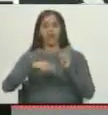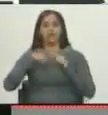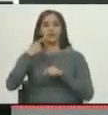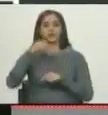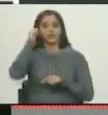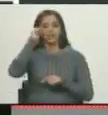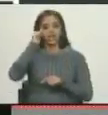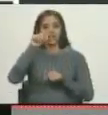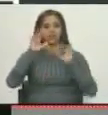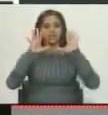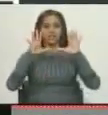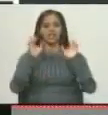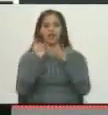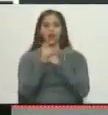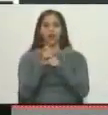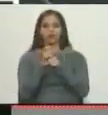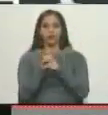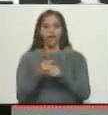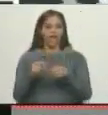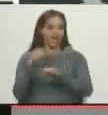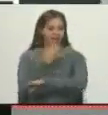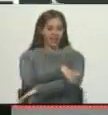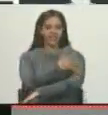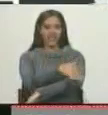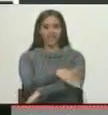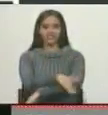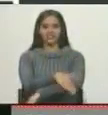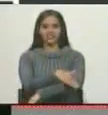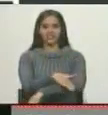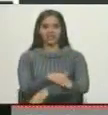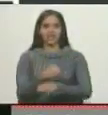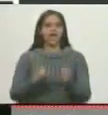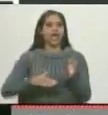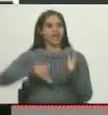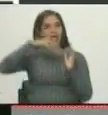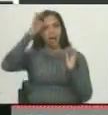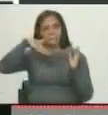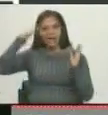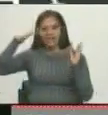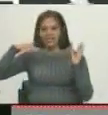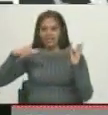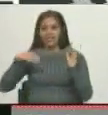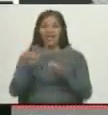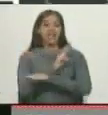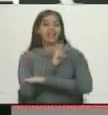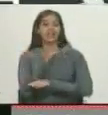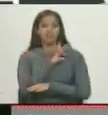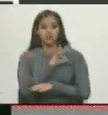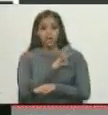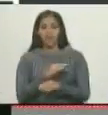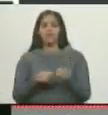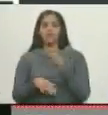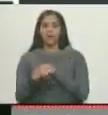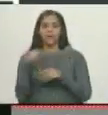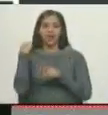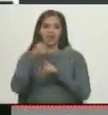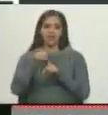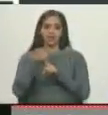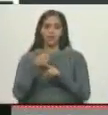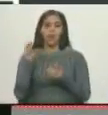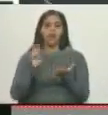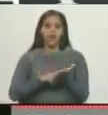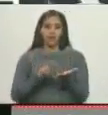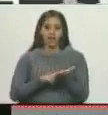sábado 10 de agosto. A las calles, a las paredes, a las redes, vamos a la batalla por la verdad